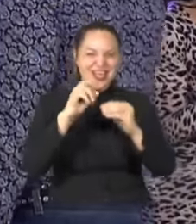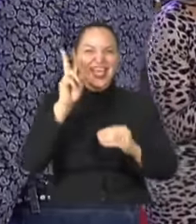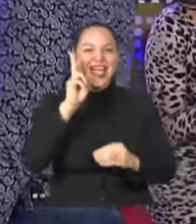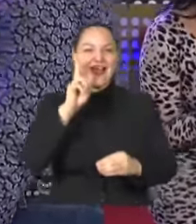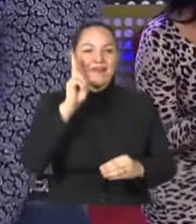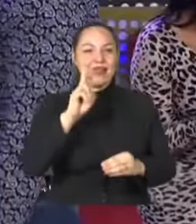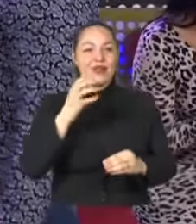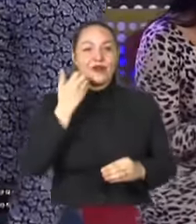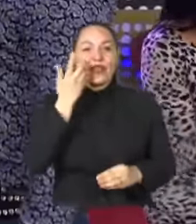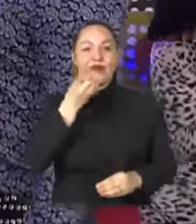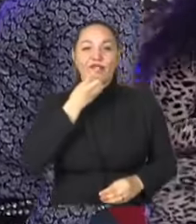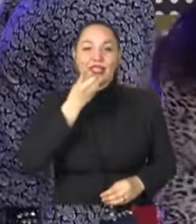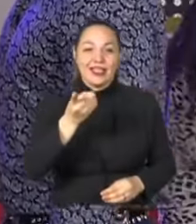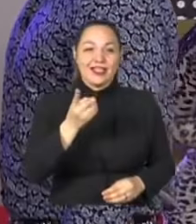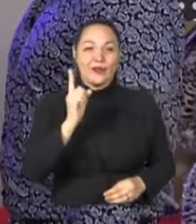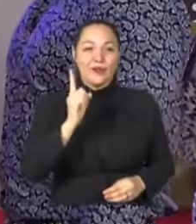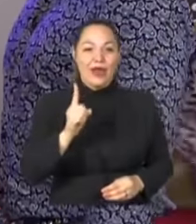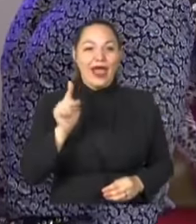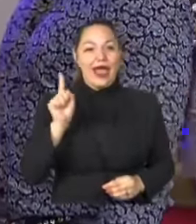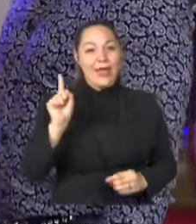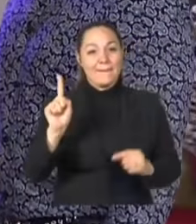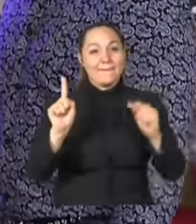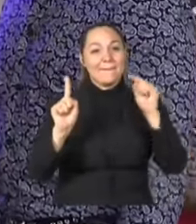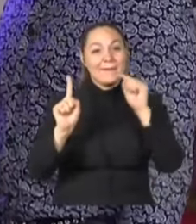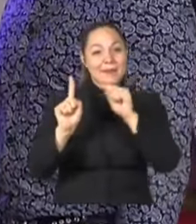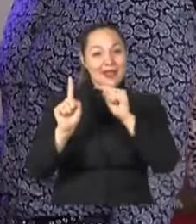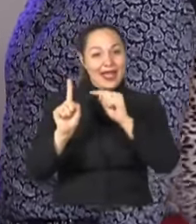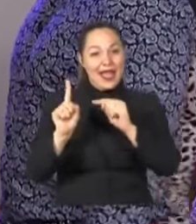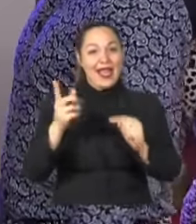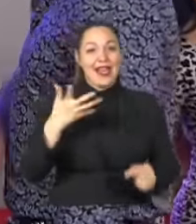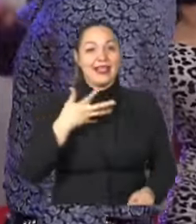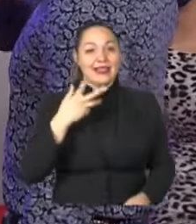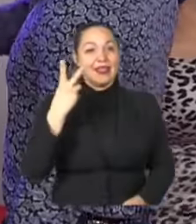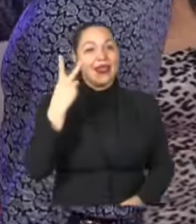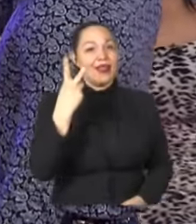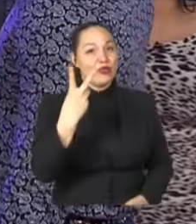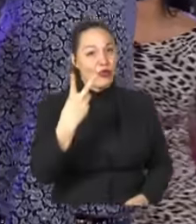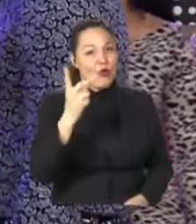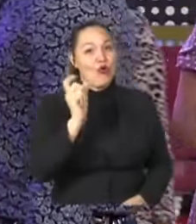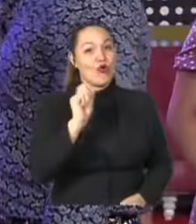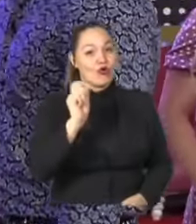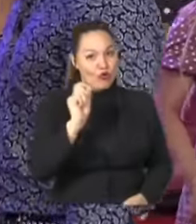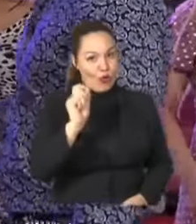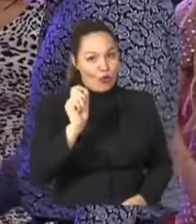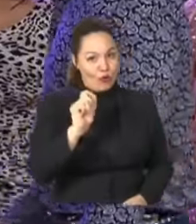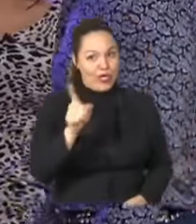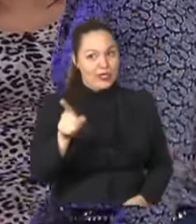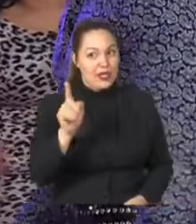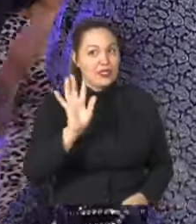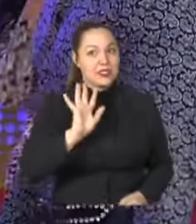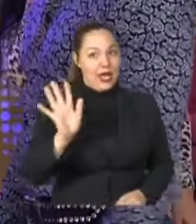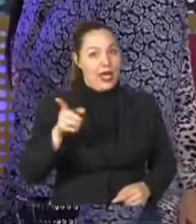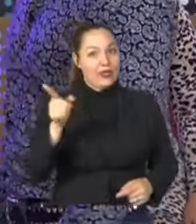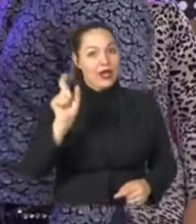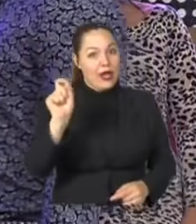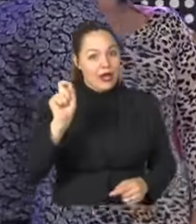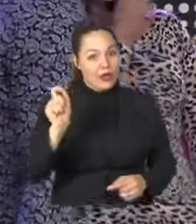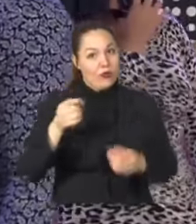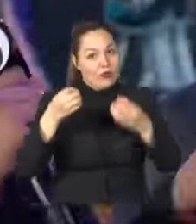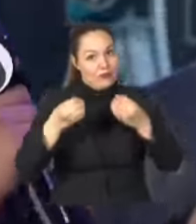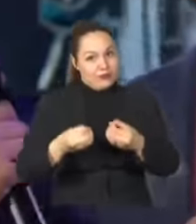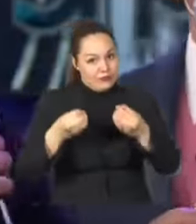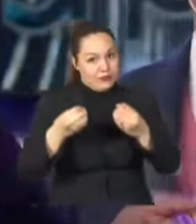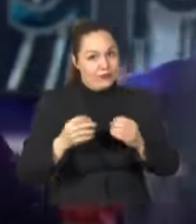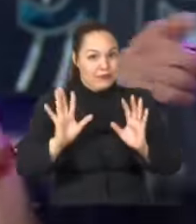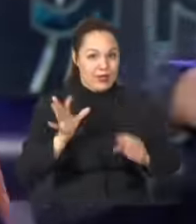cosa. Aprovechate porque él anda con dos muchachas de aquí. Y yo ando como quítaselo, 20. Quítaselo. No, que se